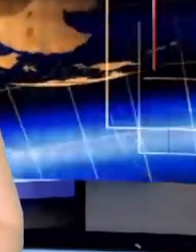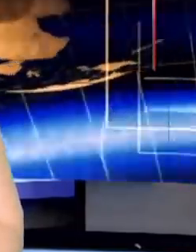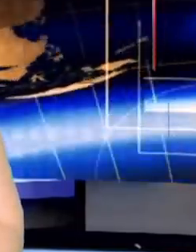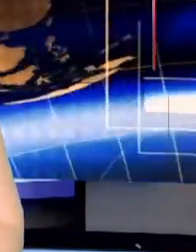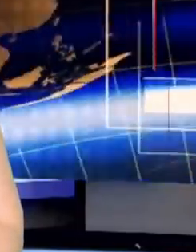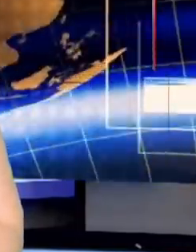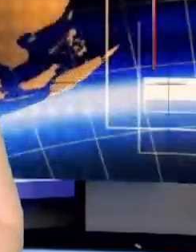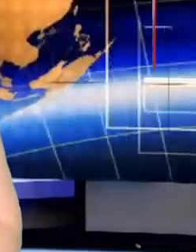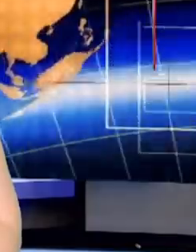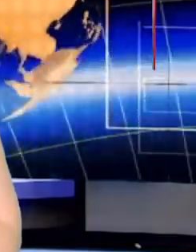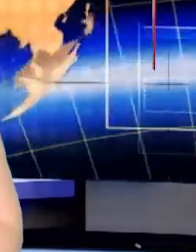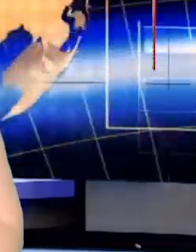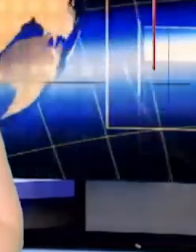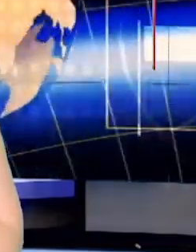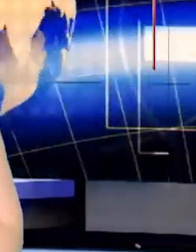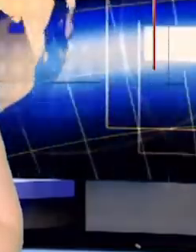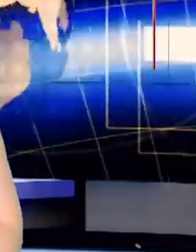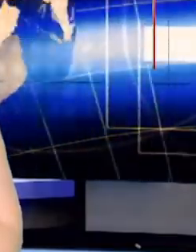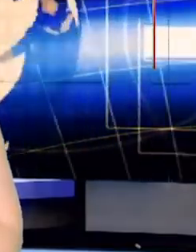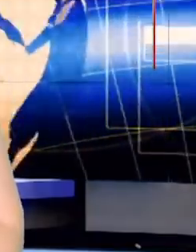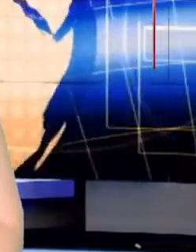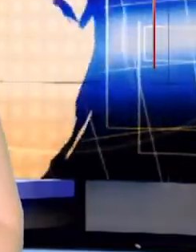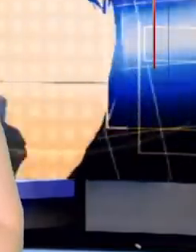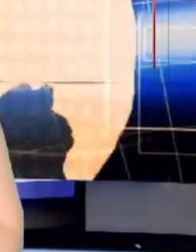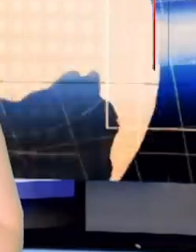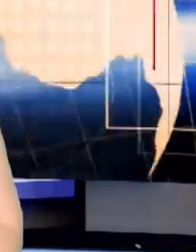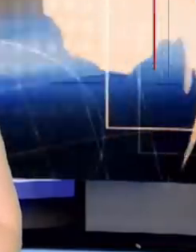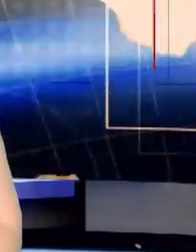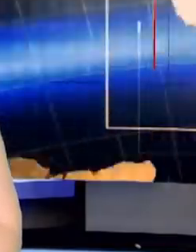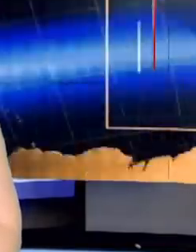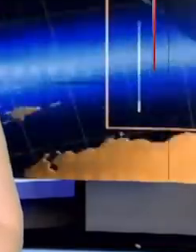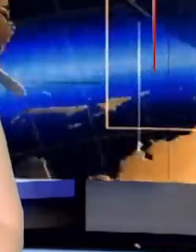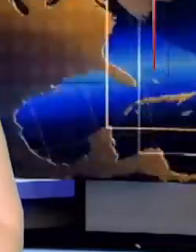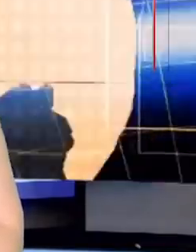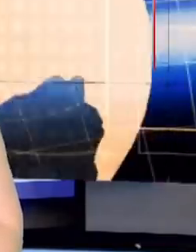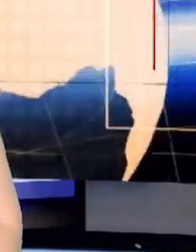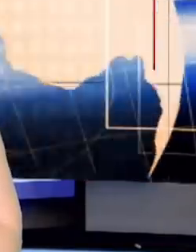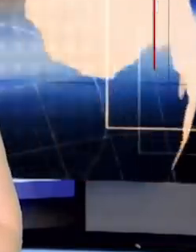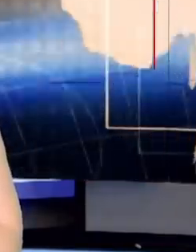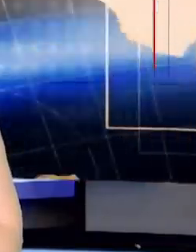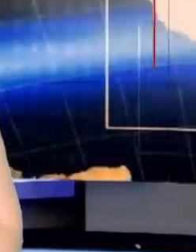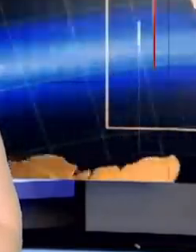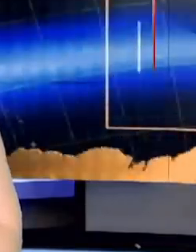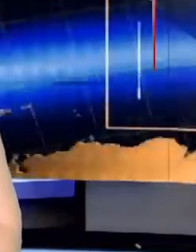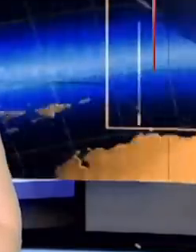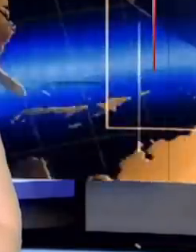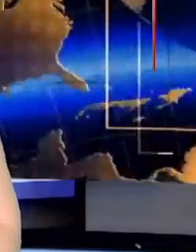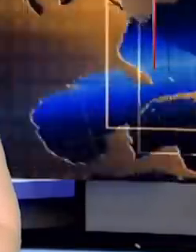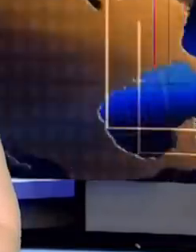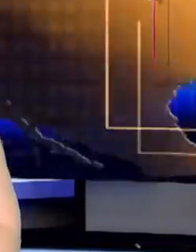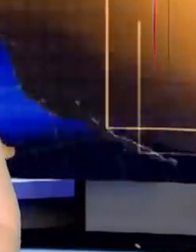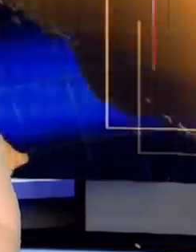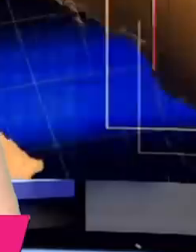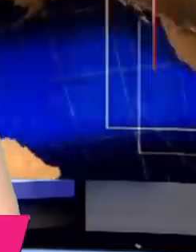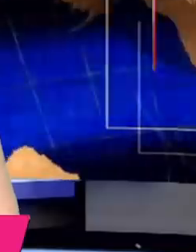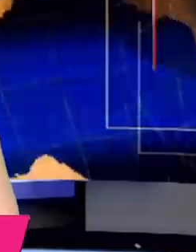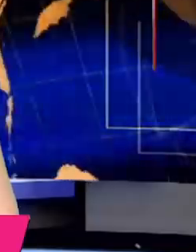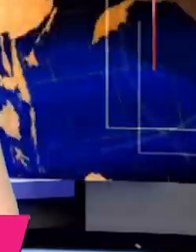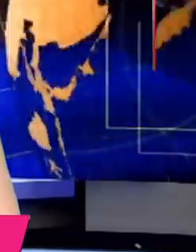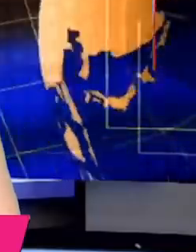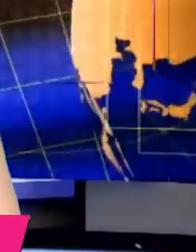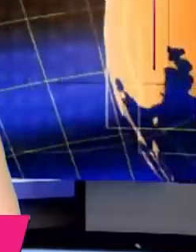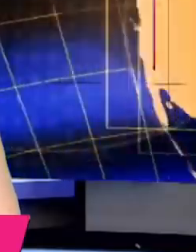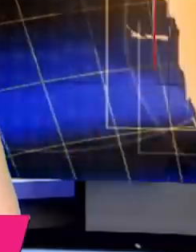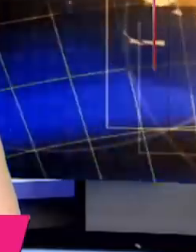que no se pierdan de la información que vamos a generar y compartir para todos ustedes. Déjenos su opinión en la caja de los comentarios y síganos también